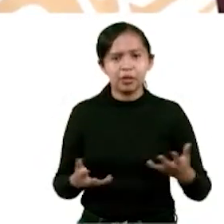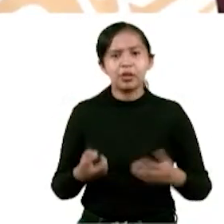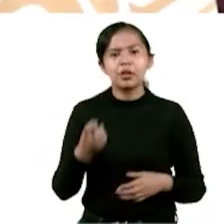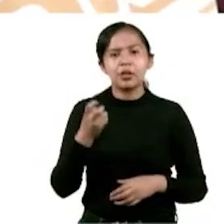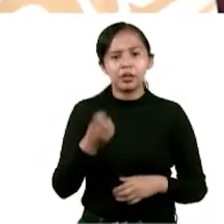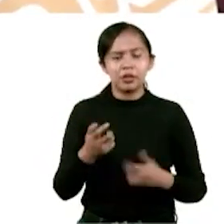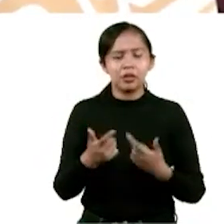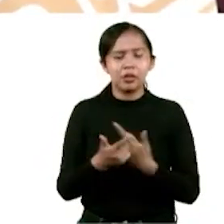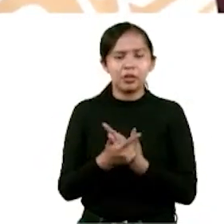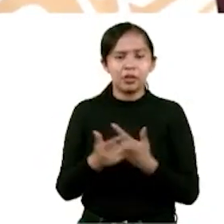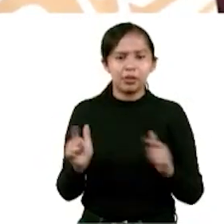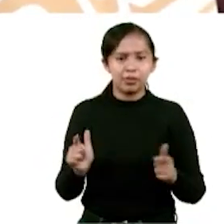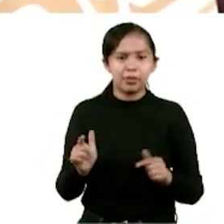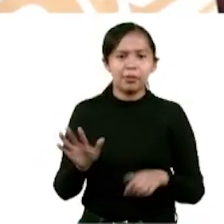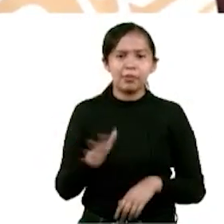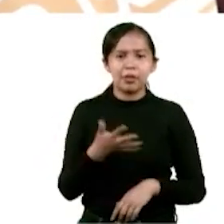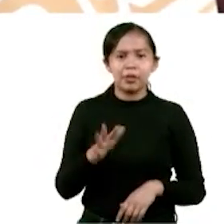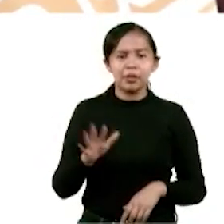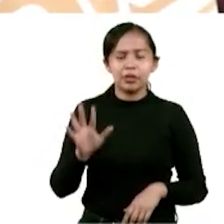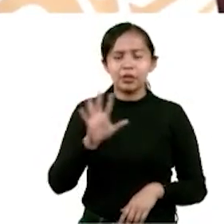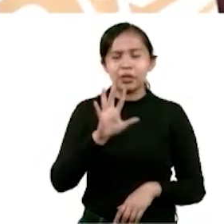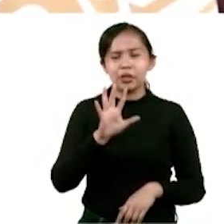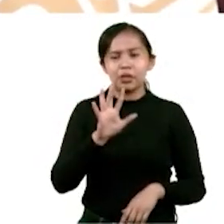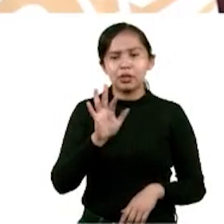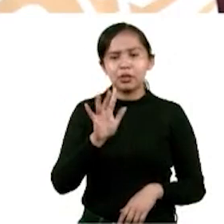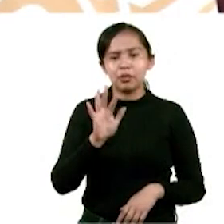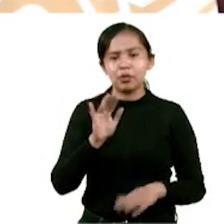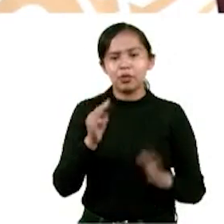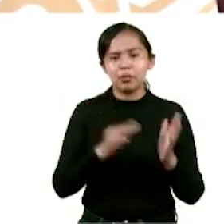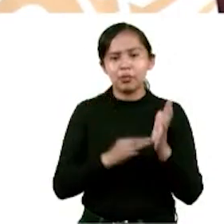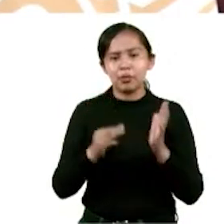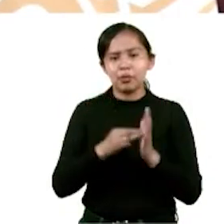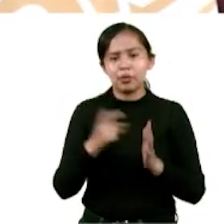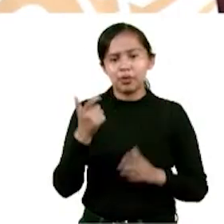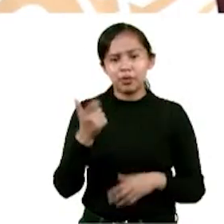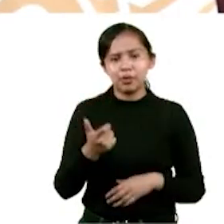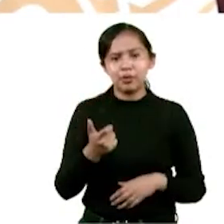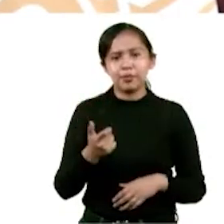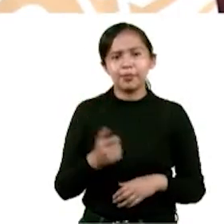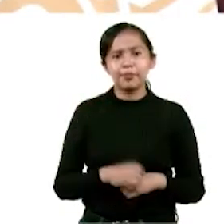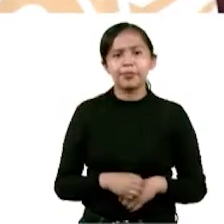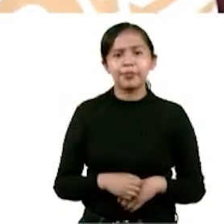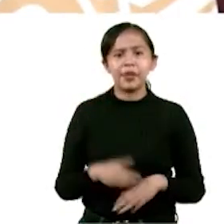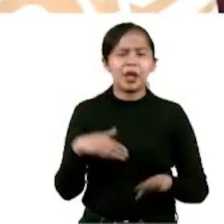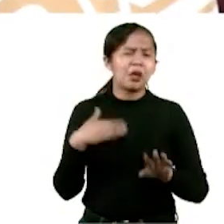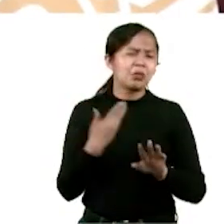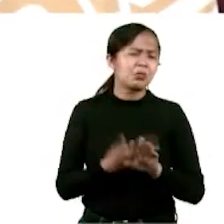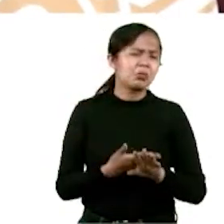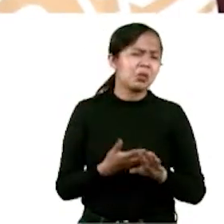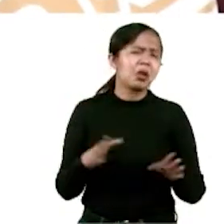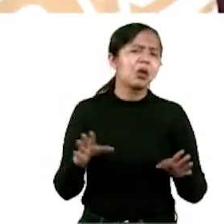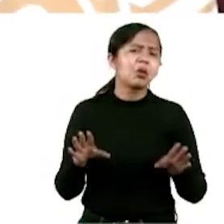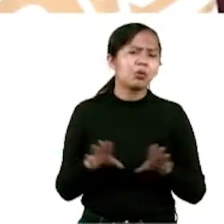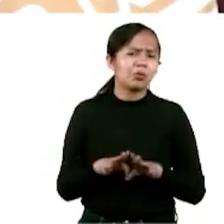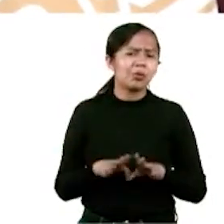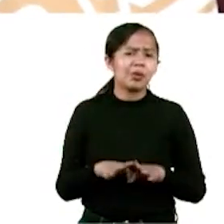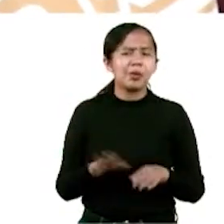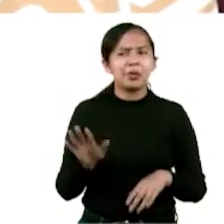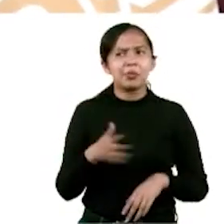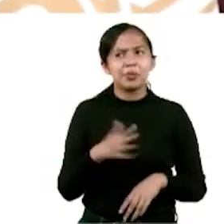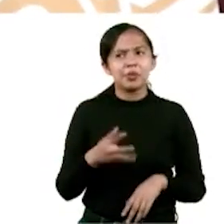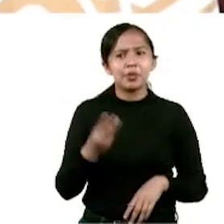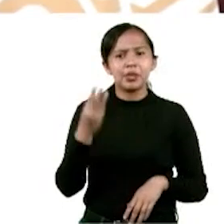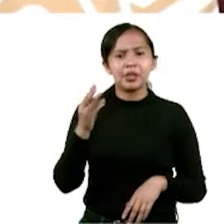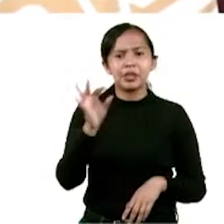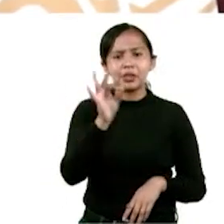eso se van a liberar más o menos unos 50 millones de pesos. ¿Qué tanto afecta? Pues es como el